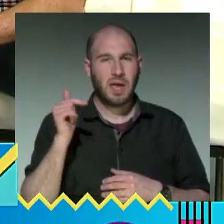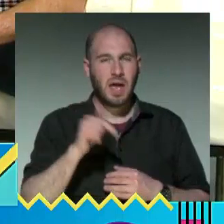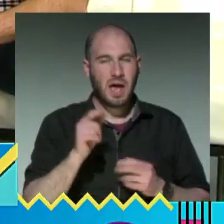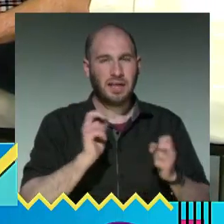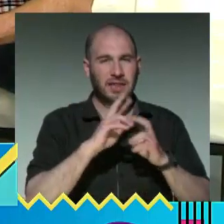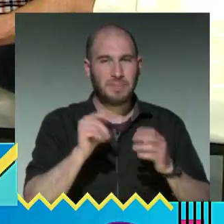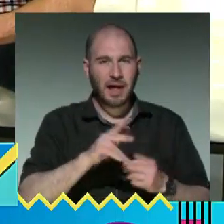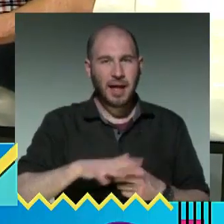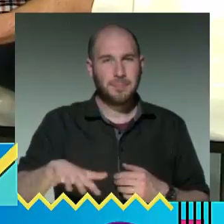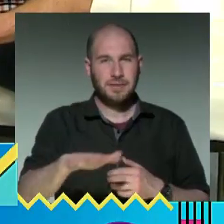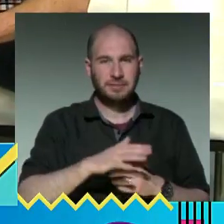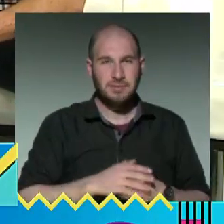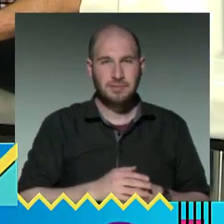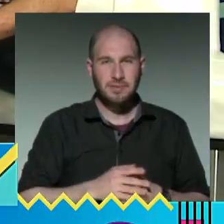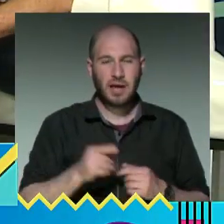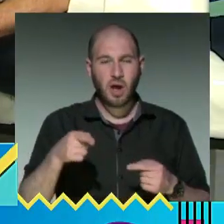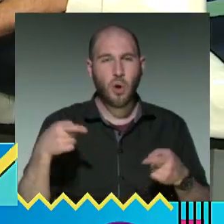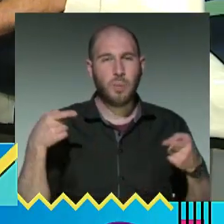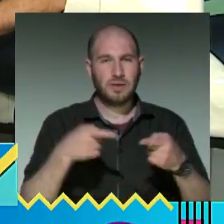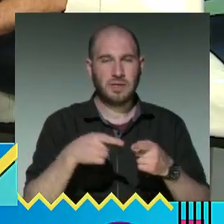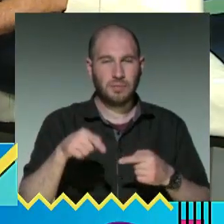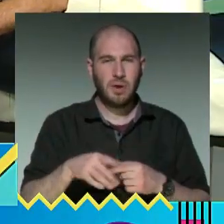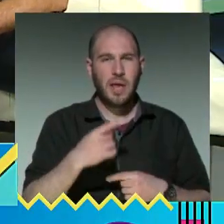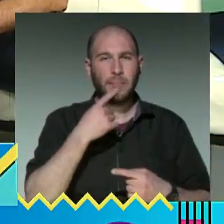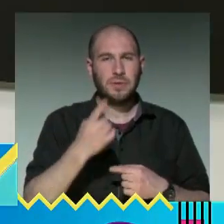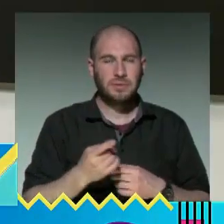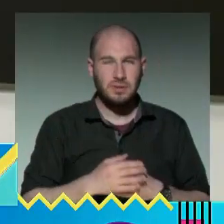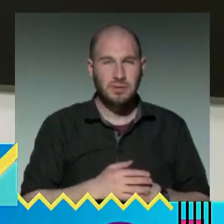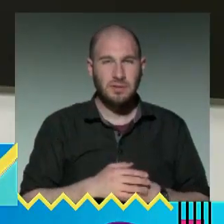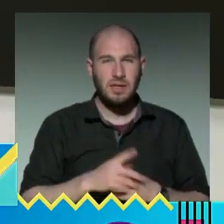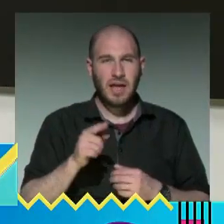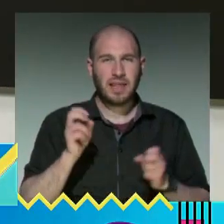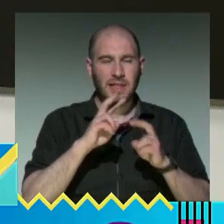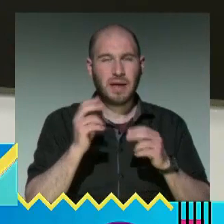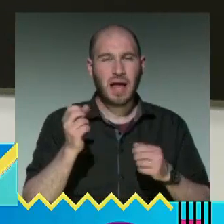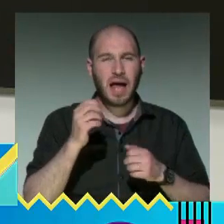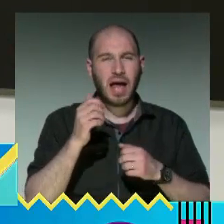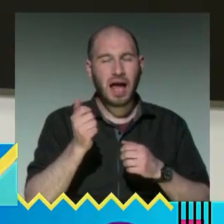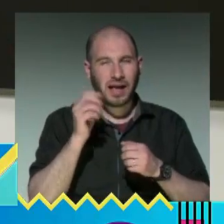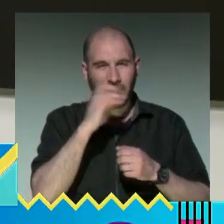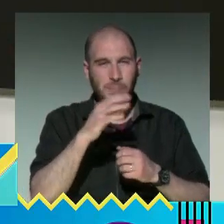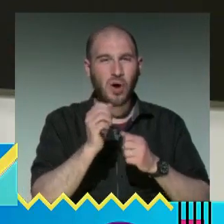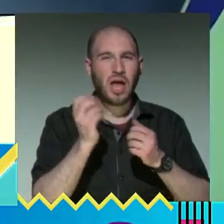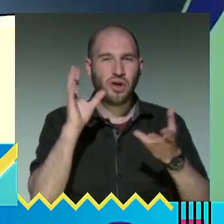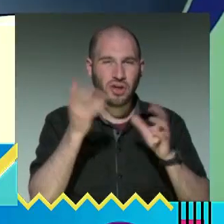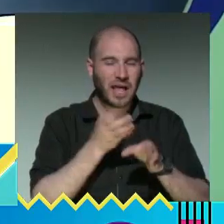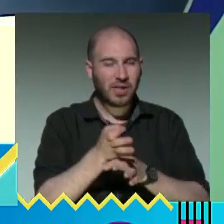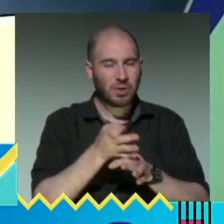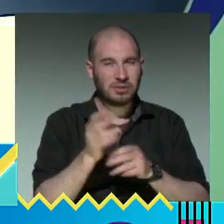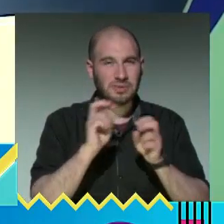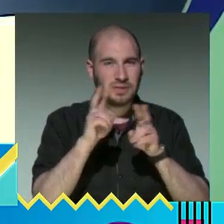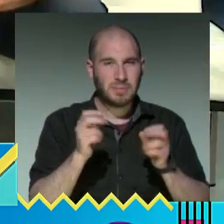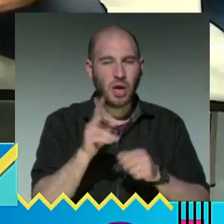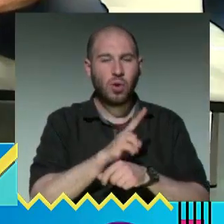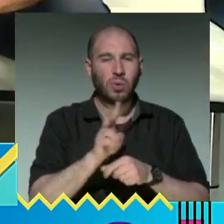de lo ambiental, ¿no? Sí, en ese objetivo, preguntar cuánto entra ahí la agroecología, ¿no? Cómo entra ahí la educación en términos